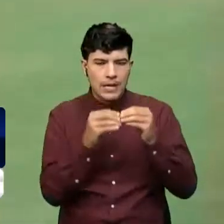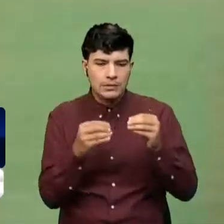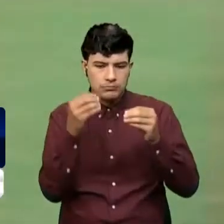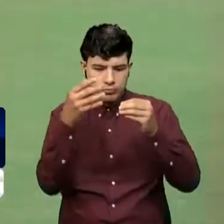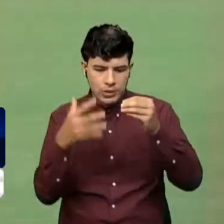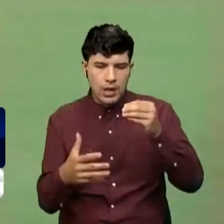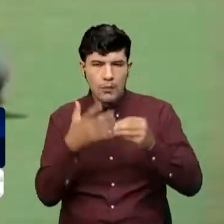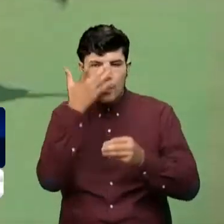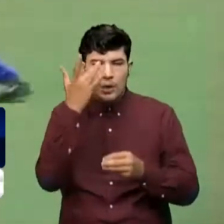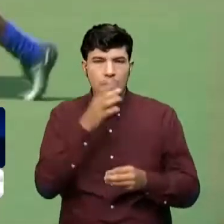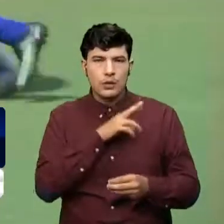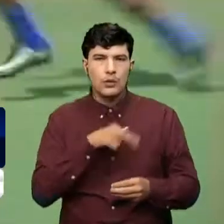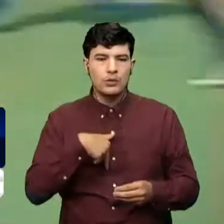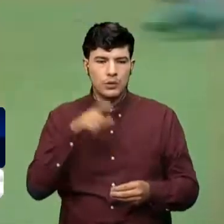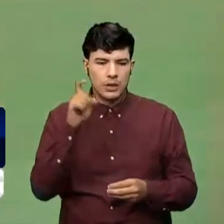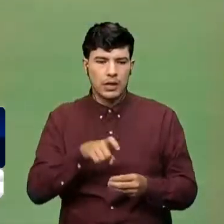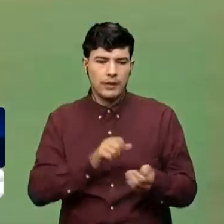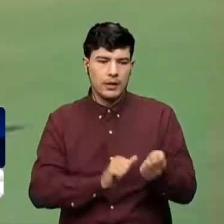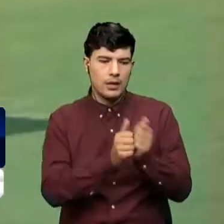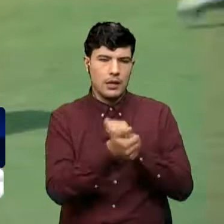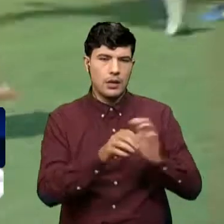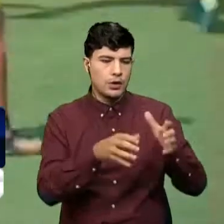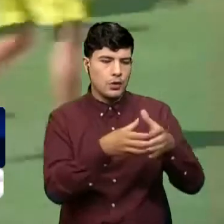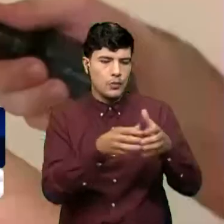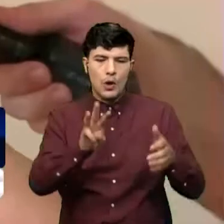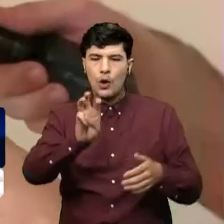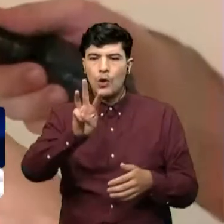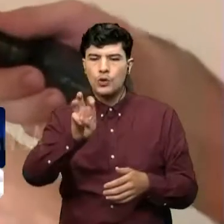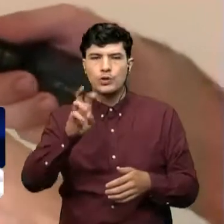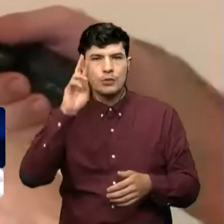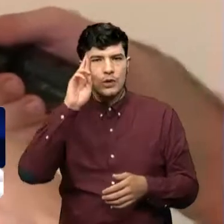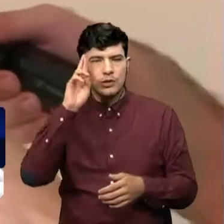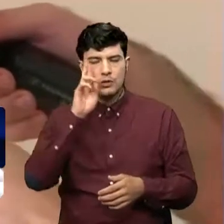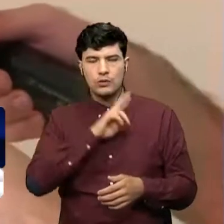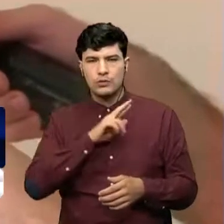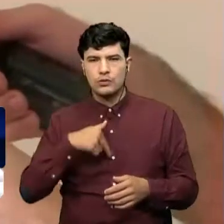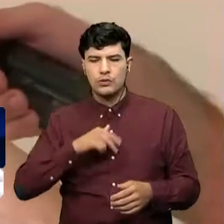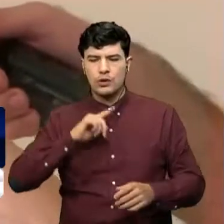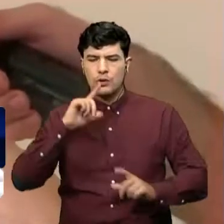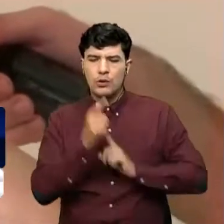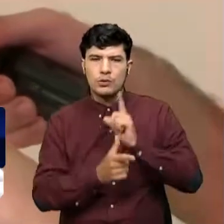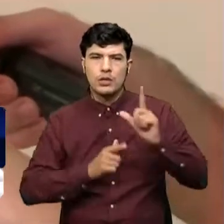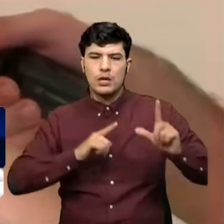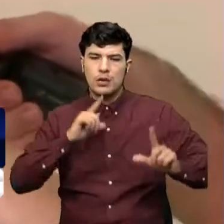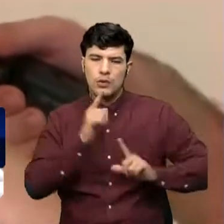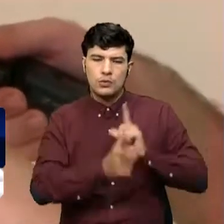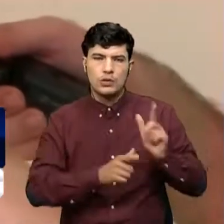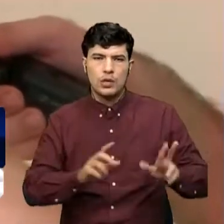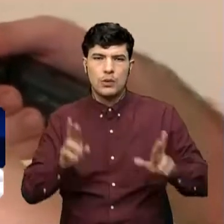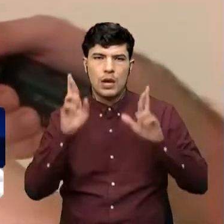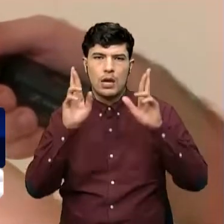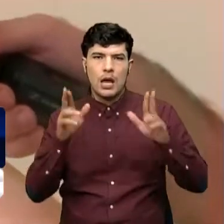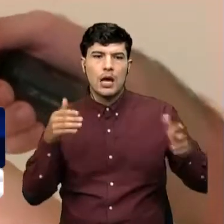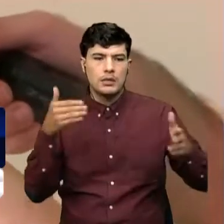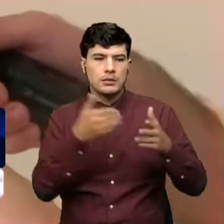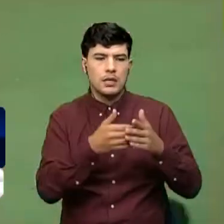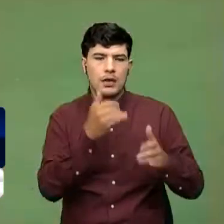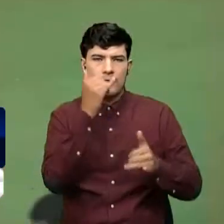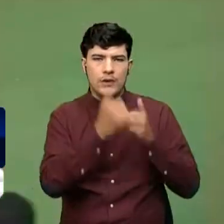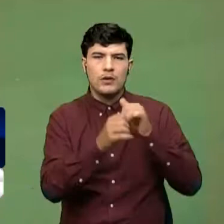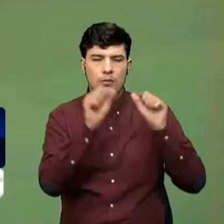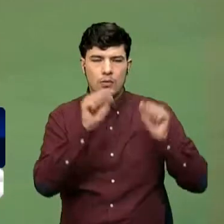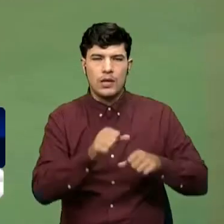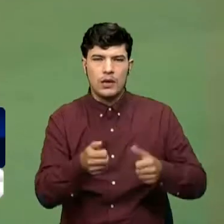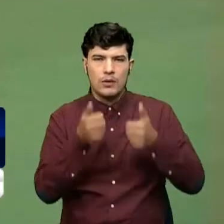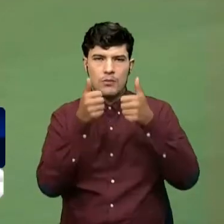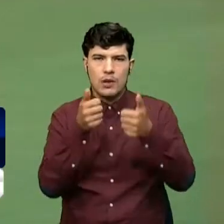tenemos que estar en el grupo de los 8 y bueno para qué vamos a preparar bien este partido y que ojalá al final podamos tener un buen resultado